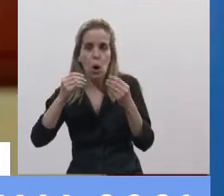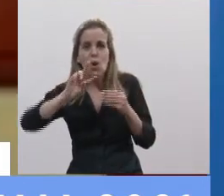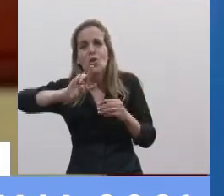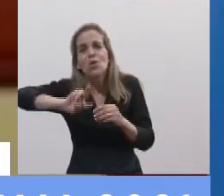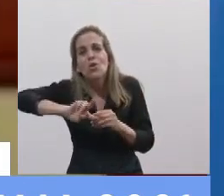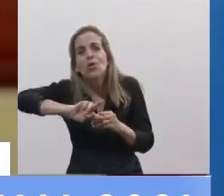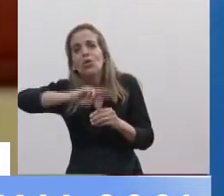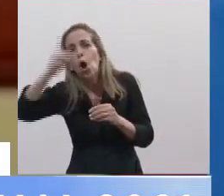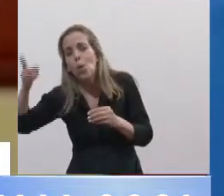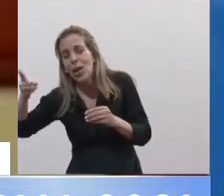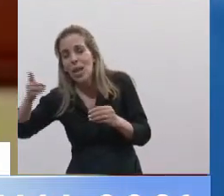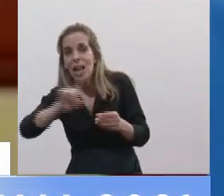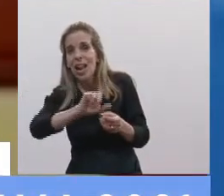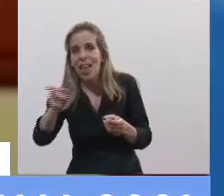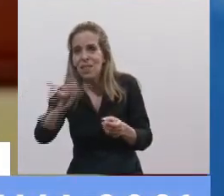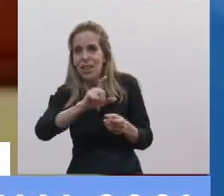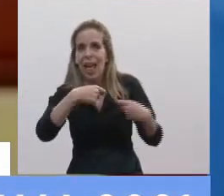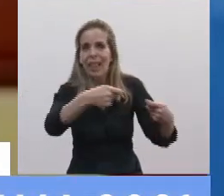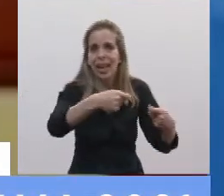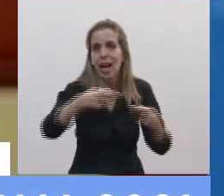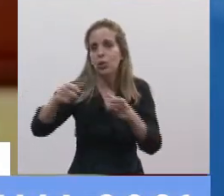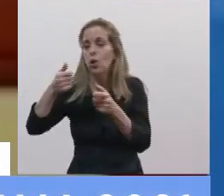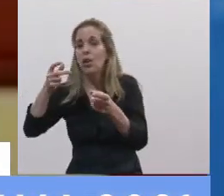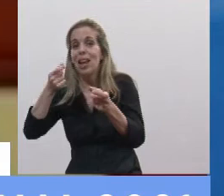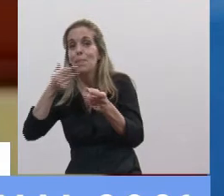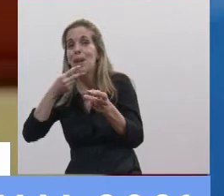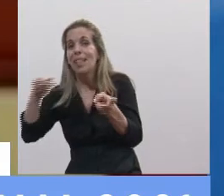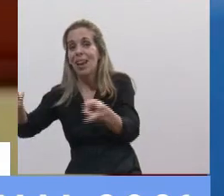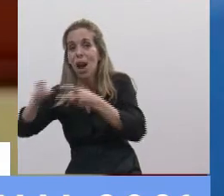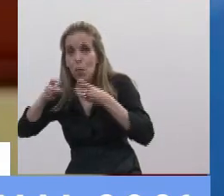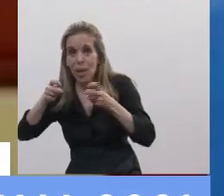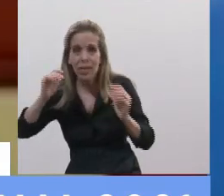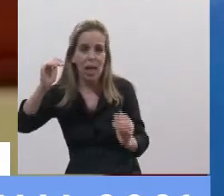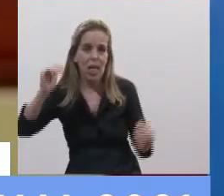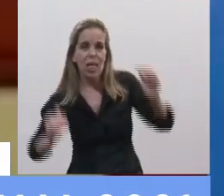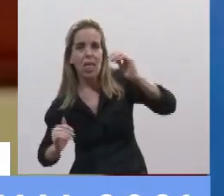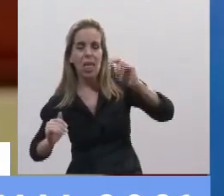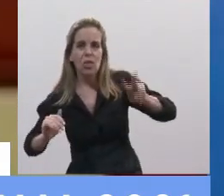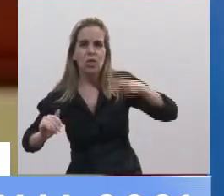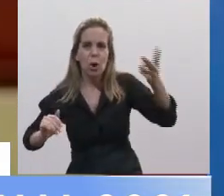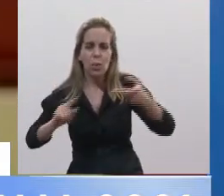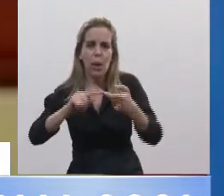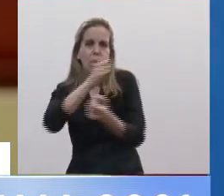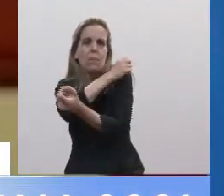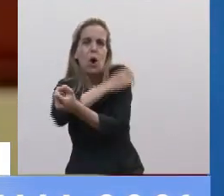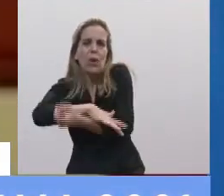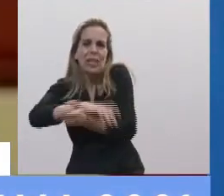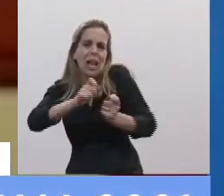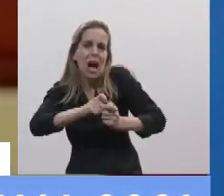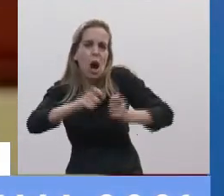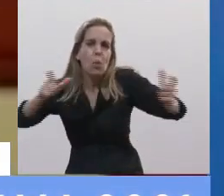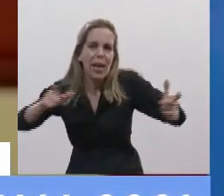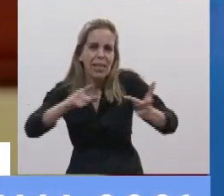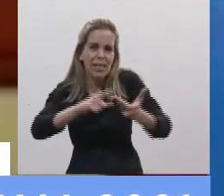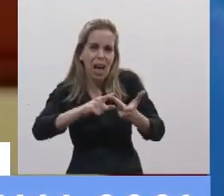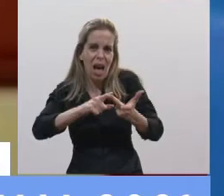Se duplicó el déficit fiscal, ha aumentado la desocupación, aumentó la pobreza, ha